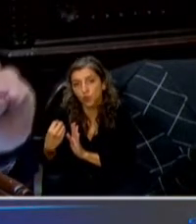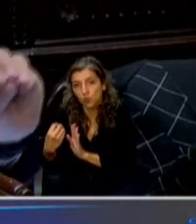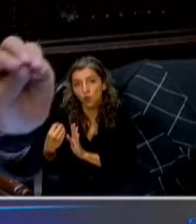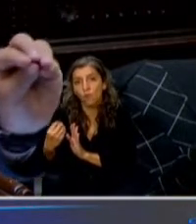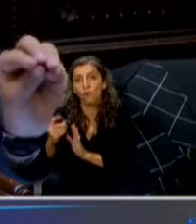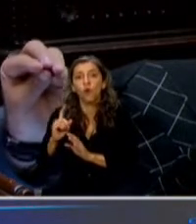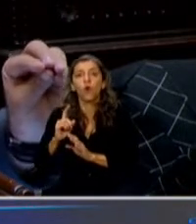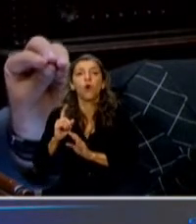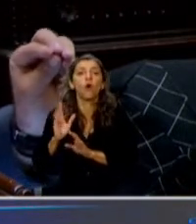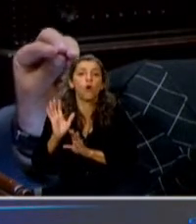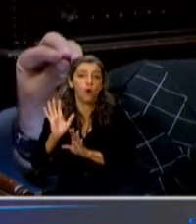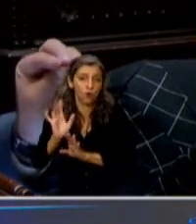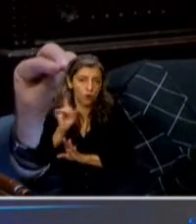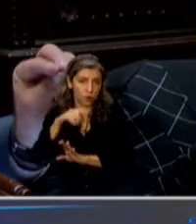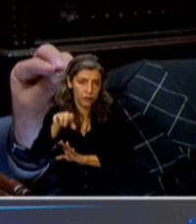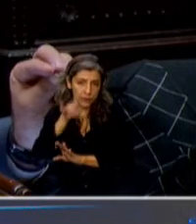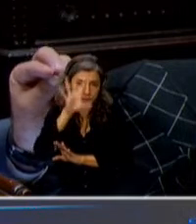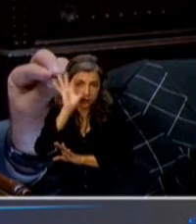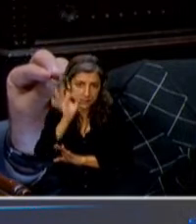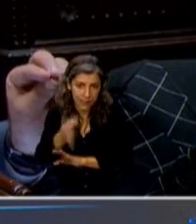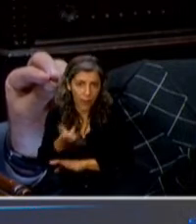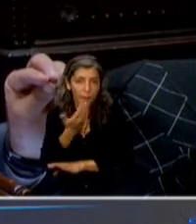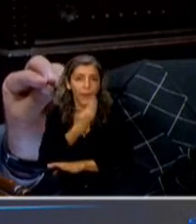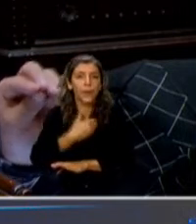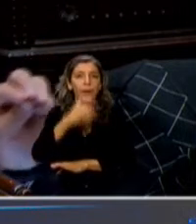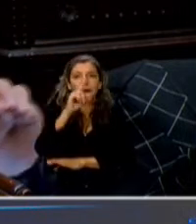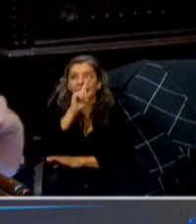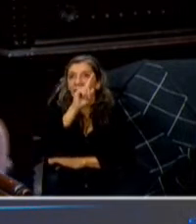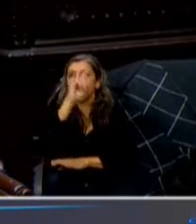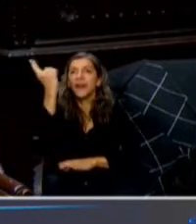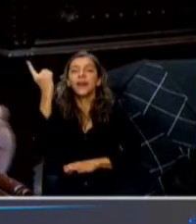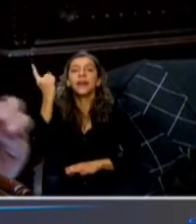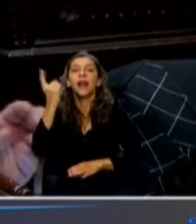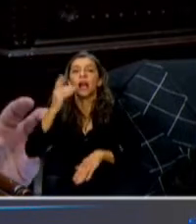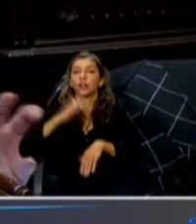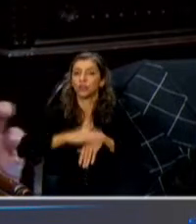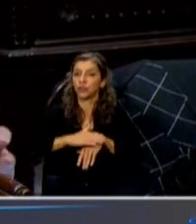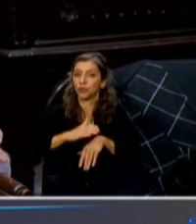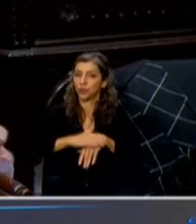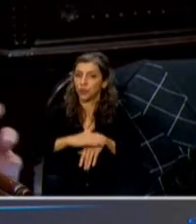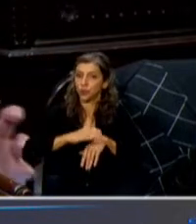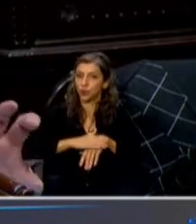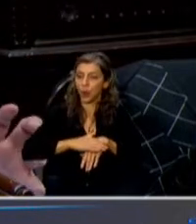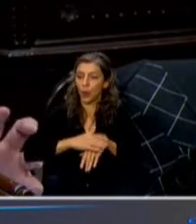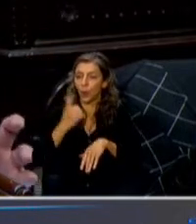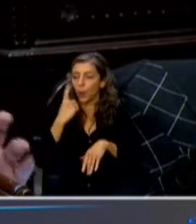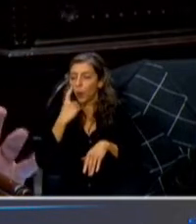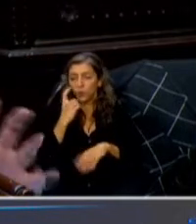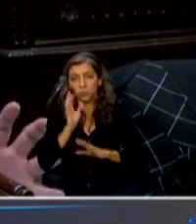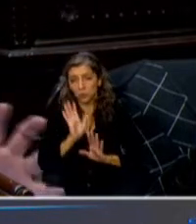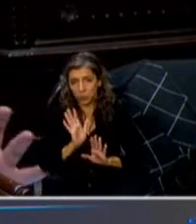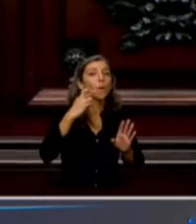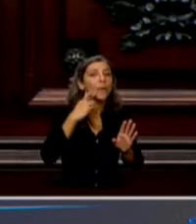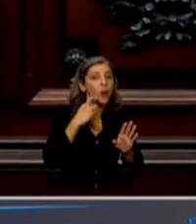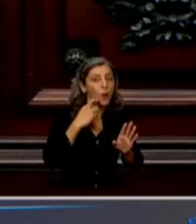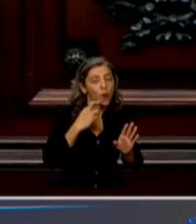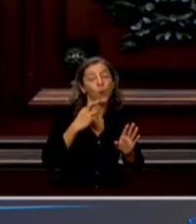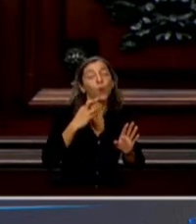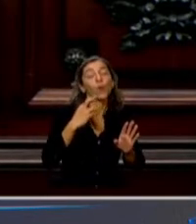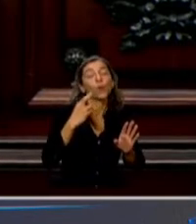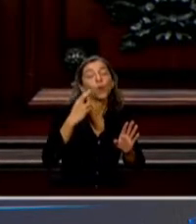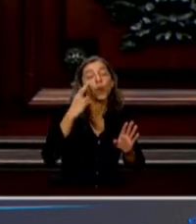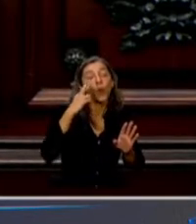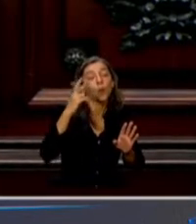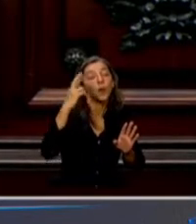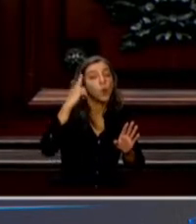supe. Bueno, es candidato presidencial también. ¿Sí? Sí. Mirá vos, che. Bueno, lo cierto es que me parece que el dato es lo que va a pasar el 20, como